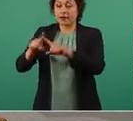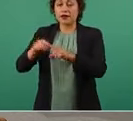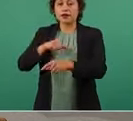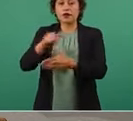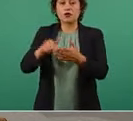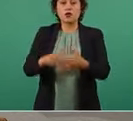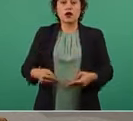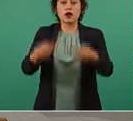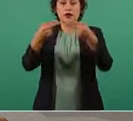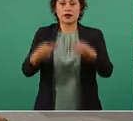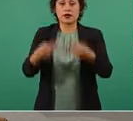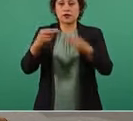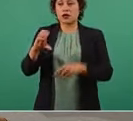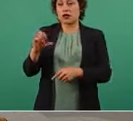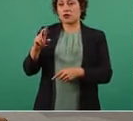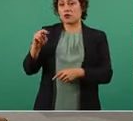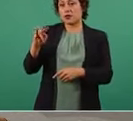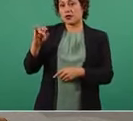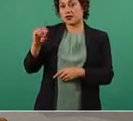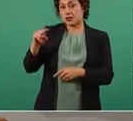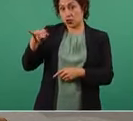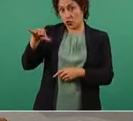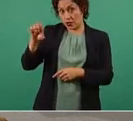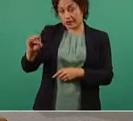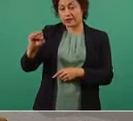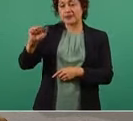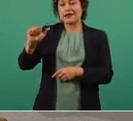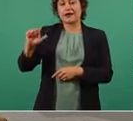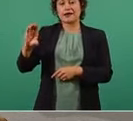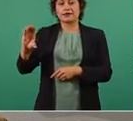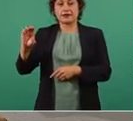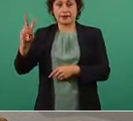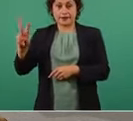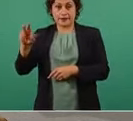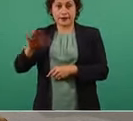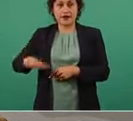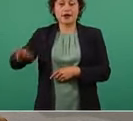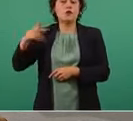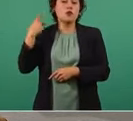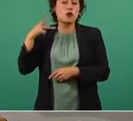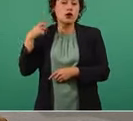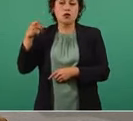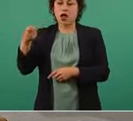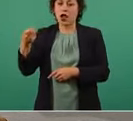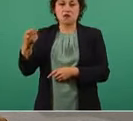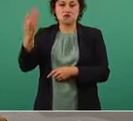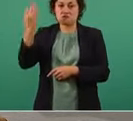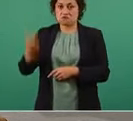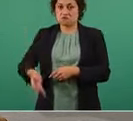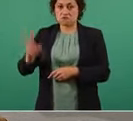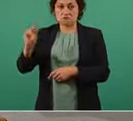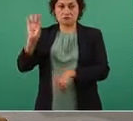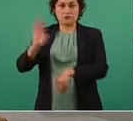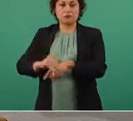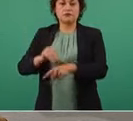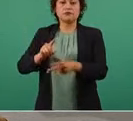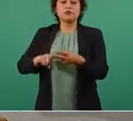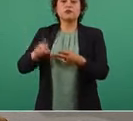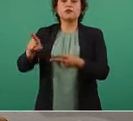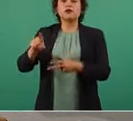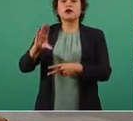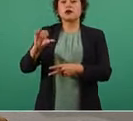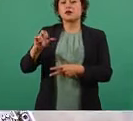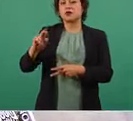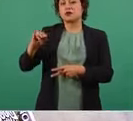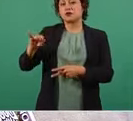son Carburaciones Nacionales SADCB en Quecholac, Puebla, Carburaciones Nacionales